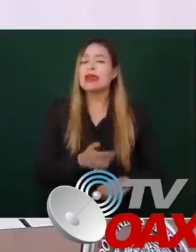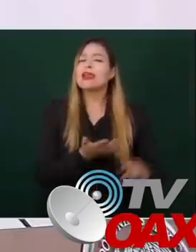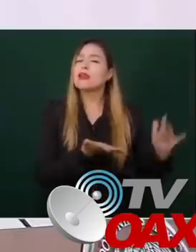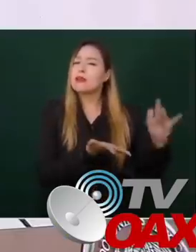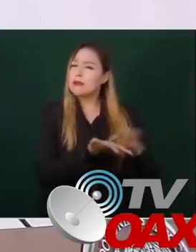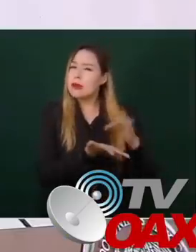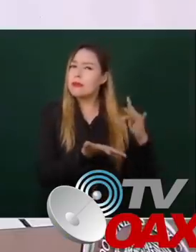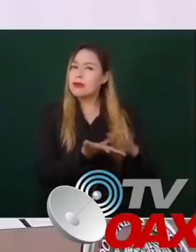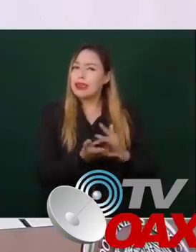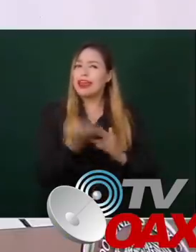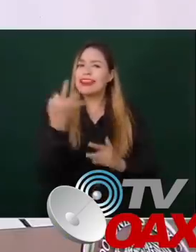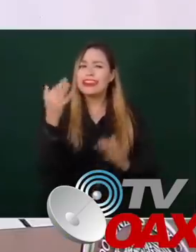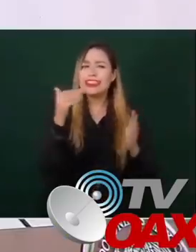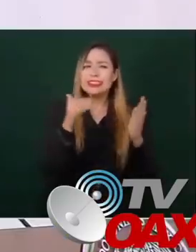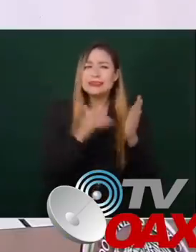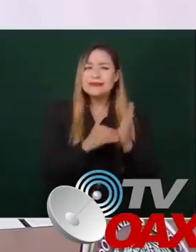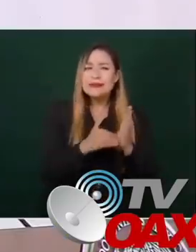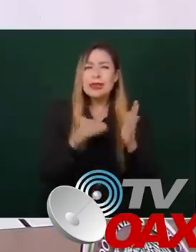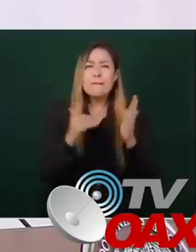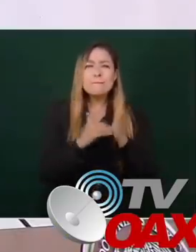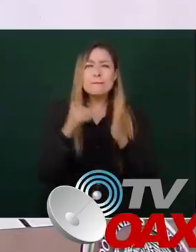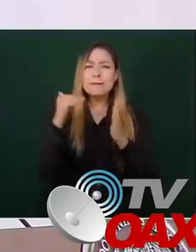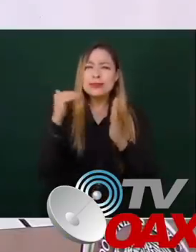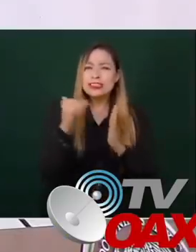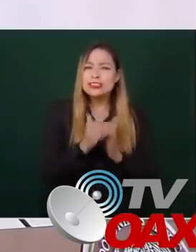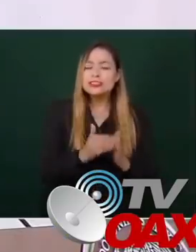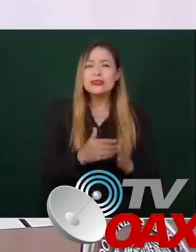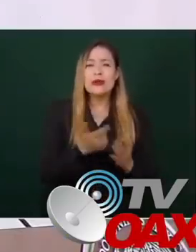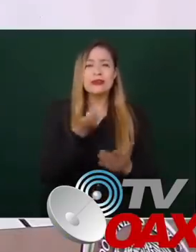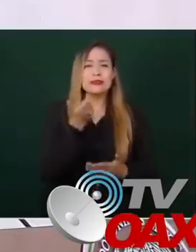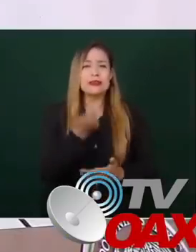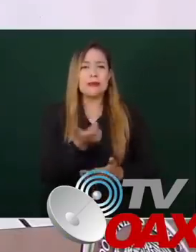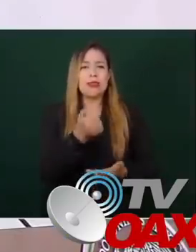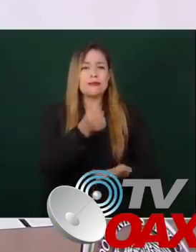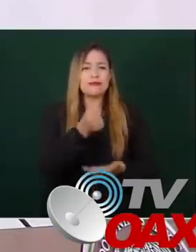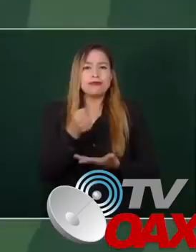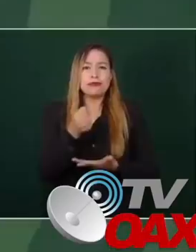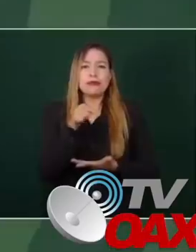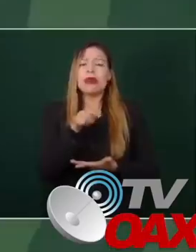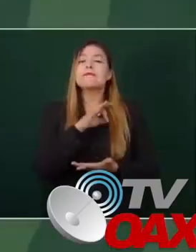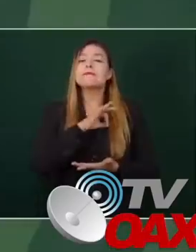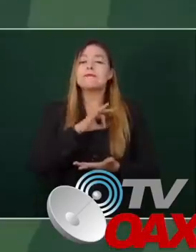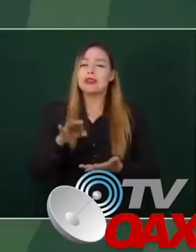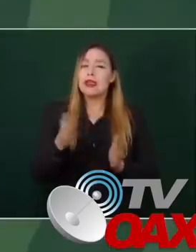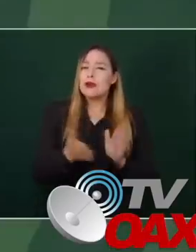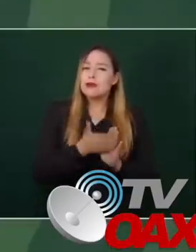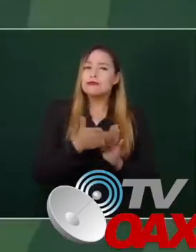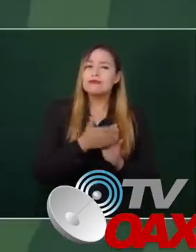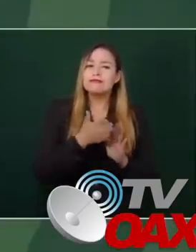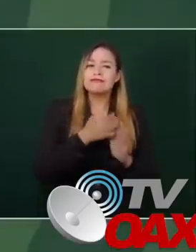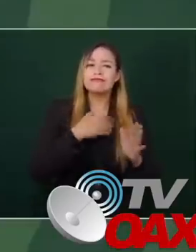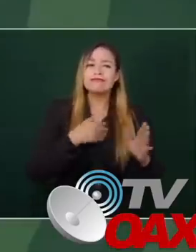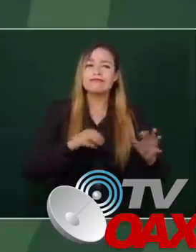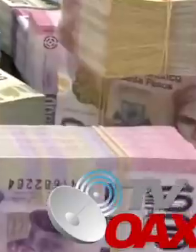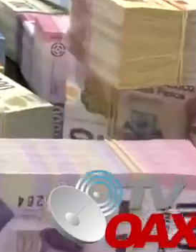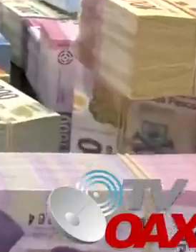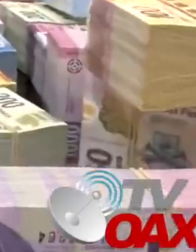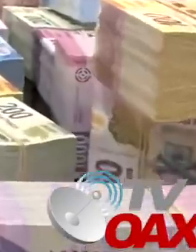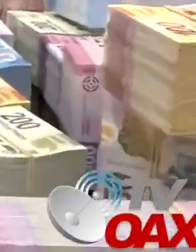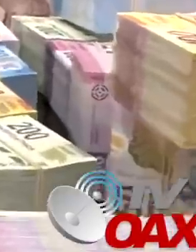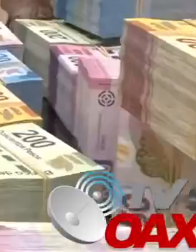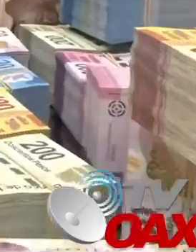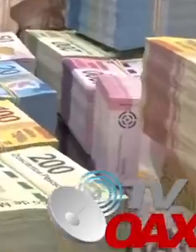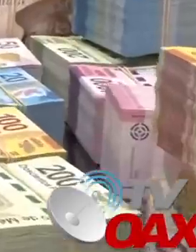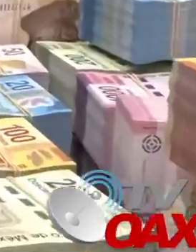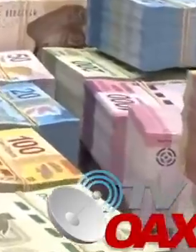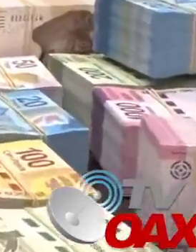El gobernador de Nuevo León quedó sin palabras al ver la ayuda que viene del gobierno federal. Con